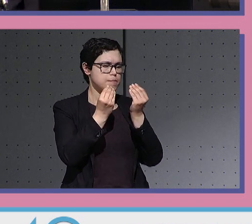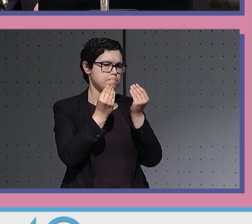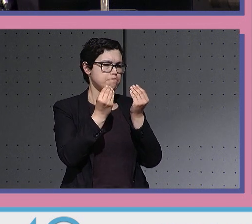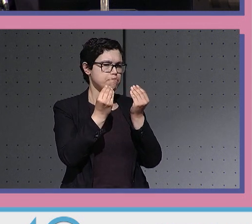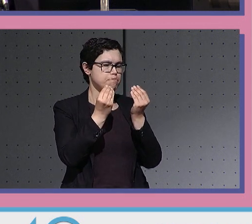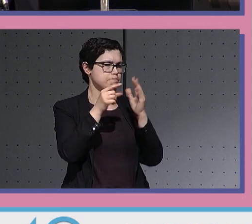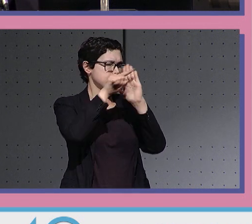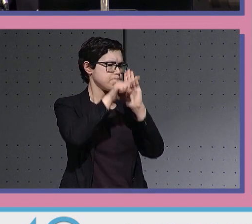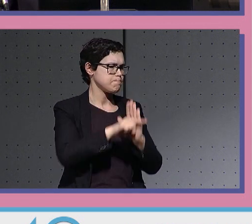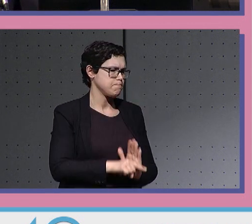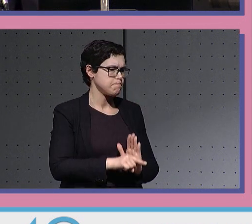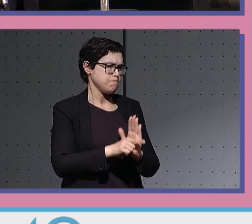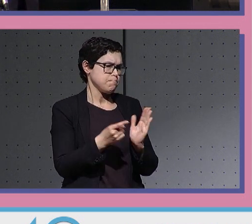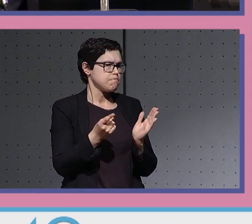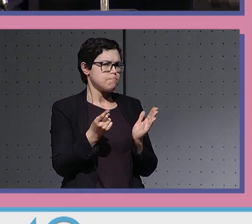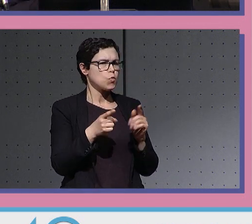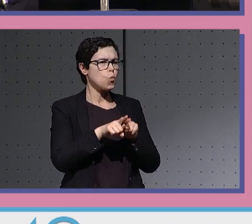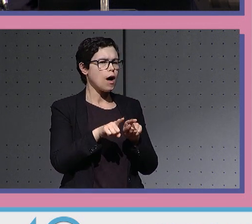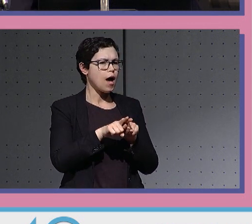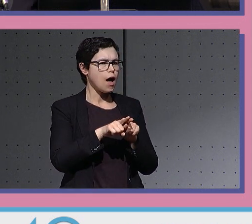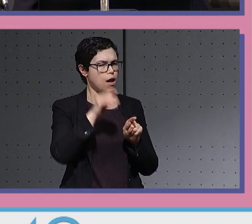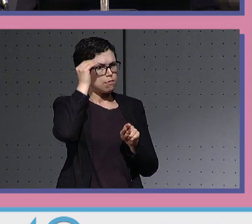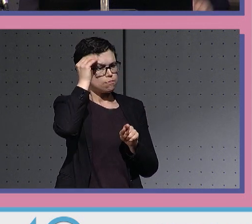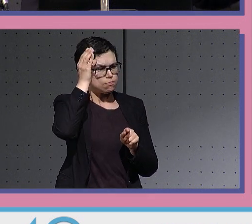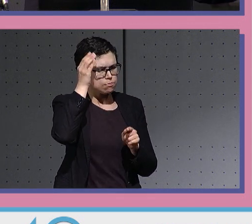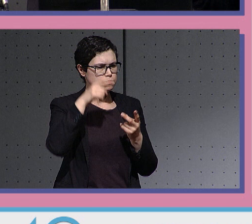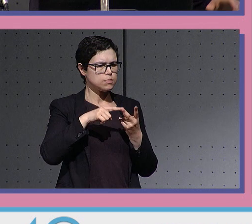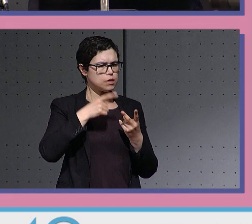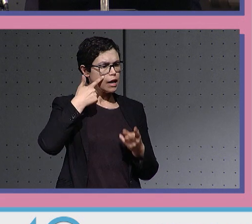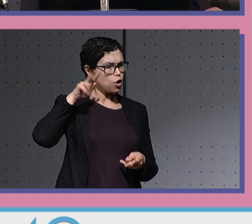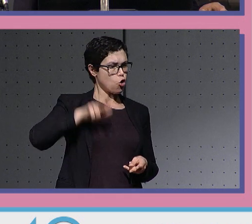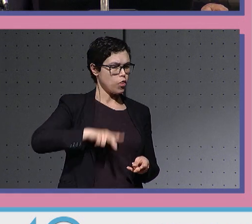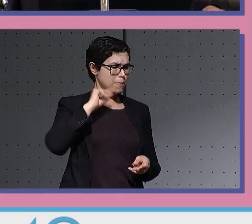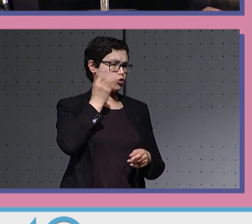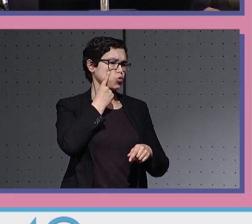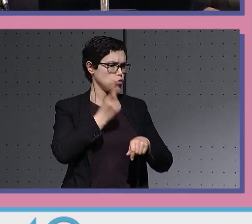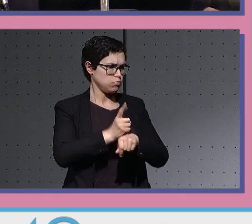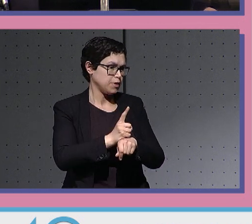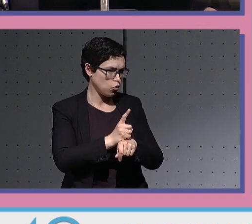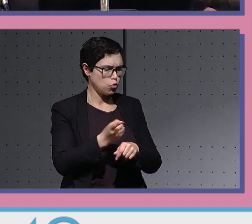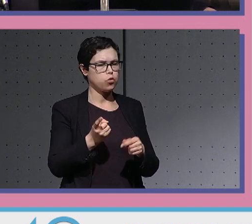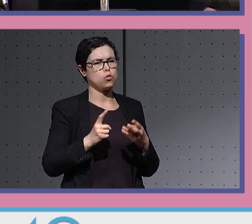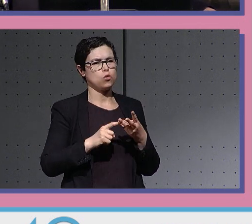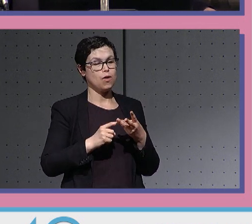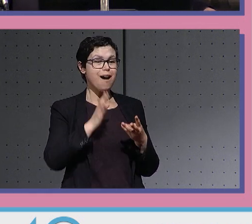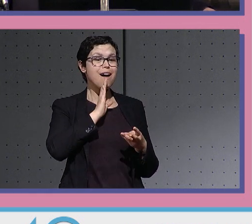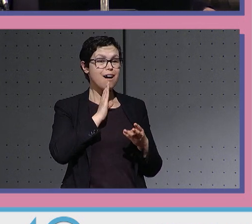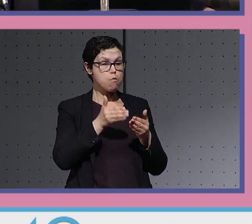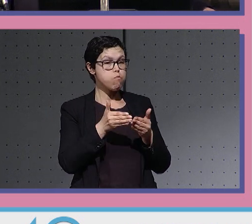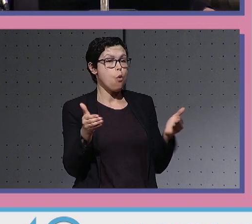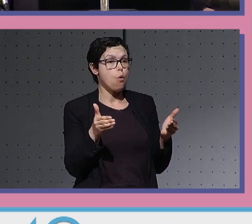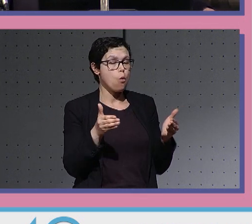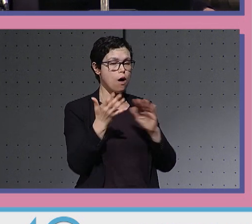conocimiento y sensibilidad, lo cual es cierto, a un reconocimiento más precoz. Se ha hablado de esto antes cuando hemos empezado, cuando se